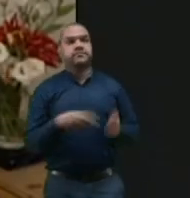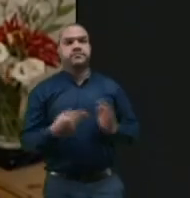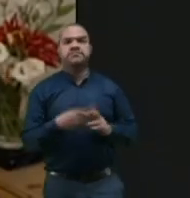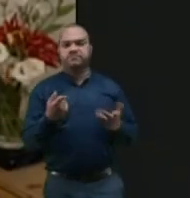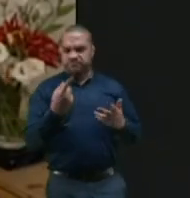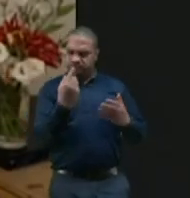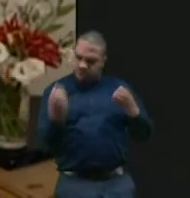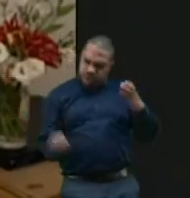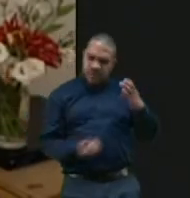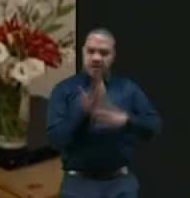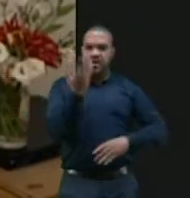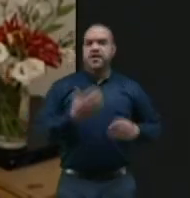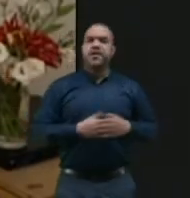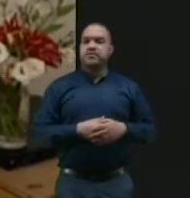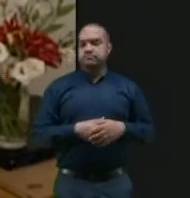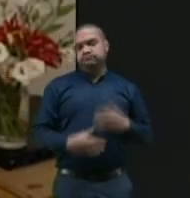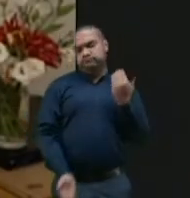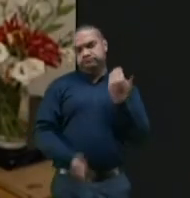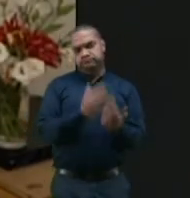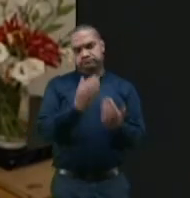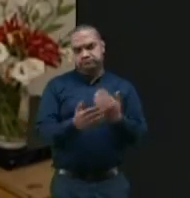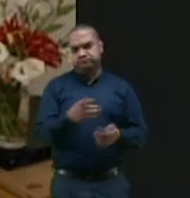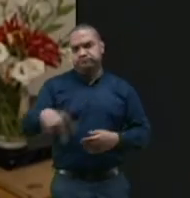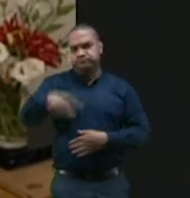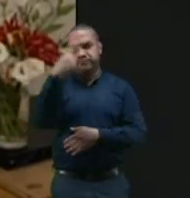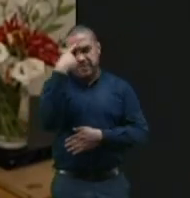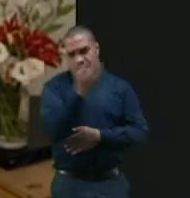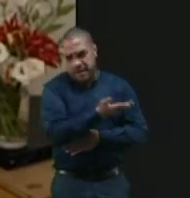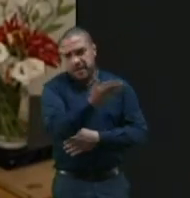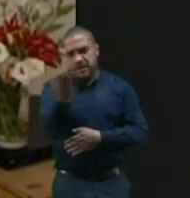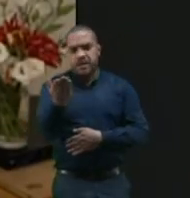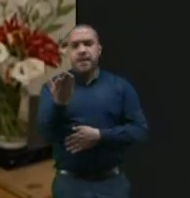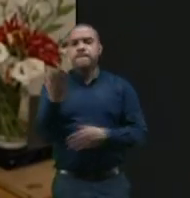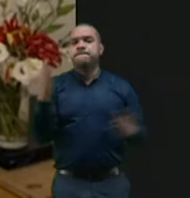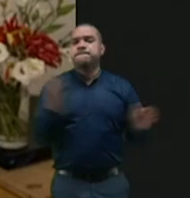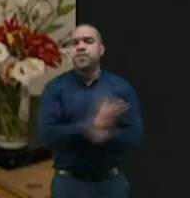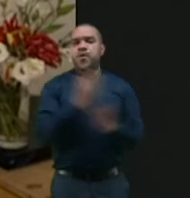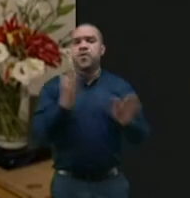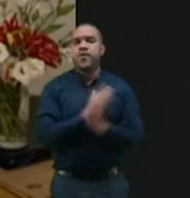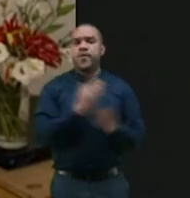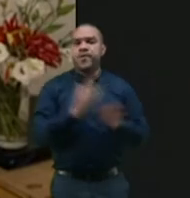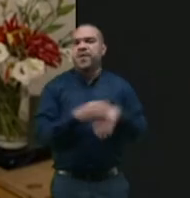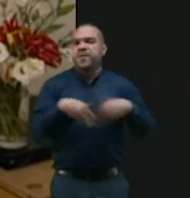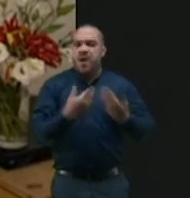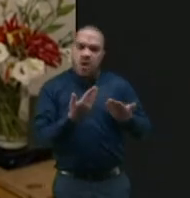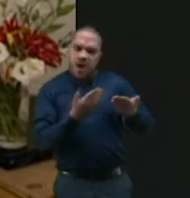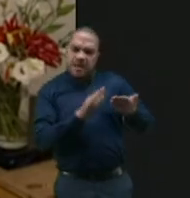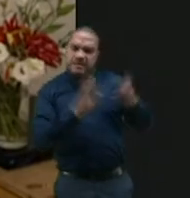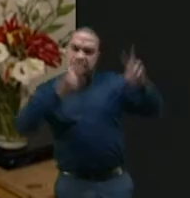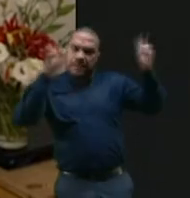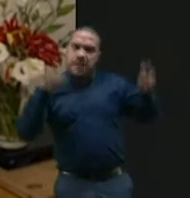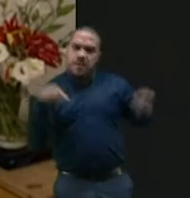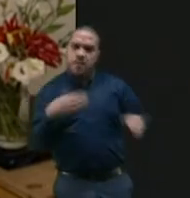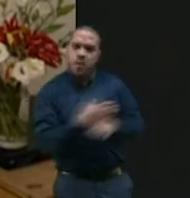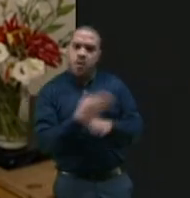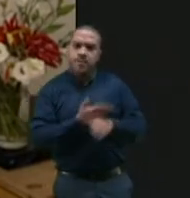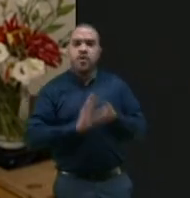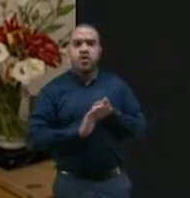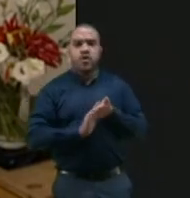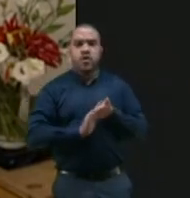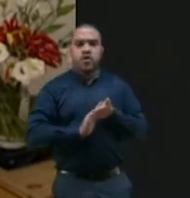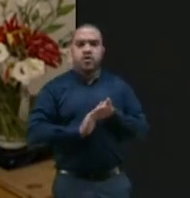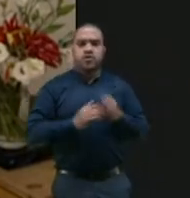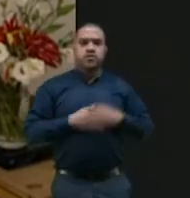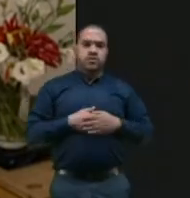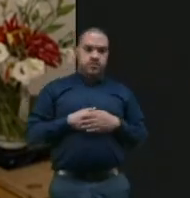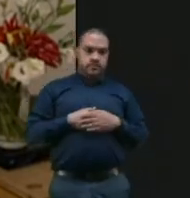startup. Es algo muy sencillo. Piensen en un problema que ustedes van a solucionar, pero un problema grande, algo que efectivamente haga que el mundo sea